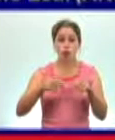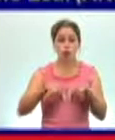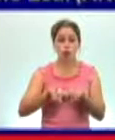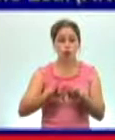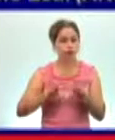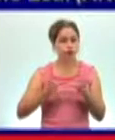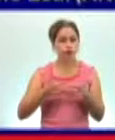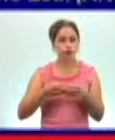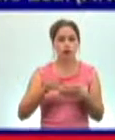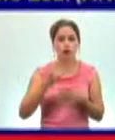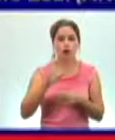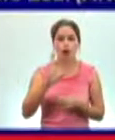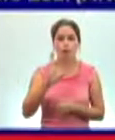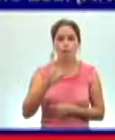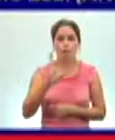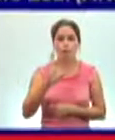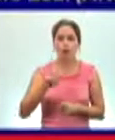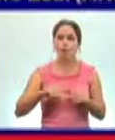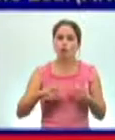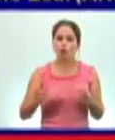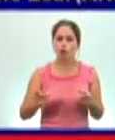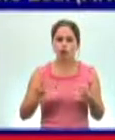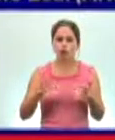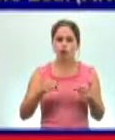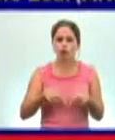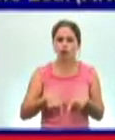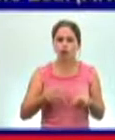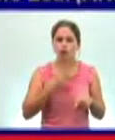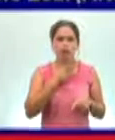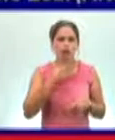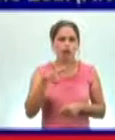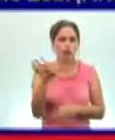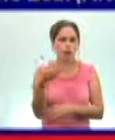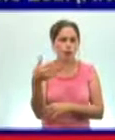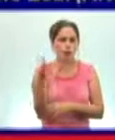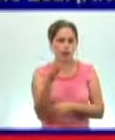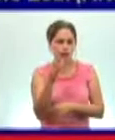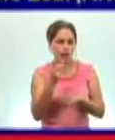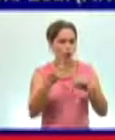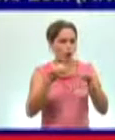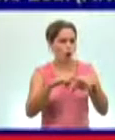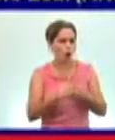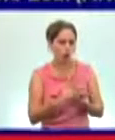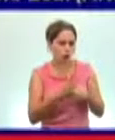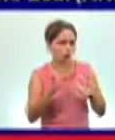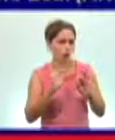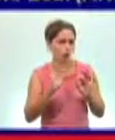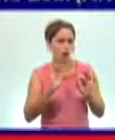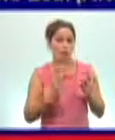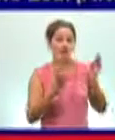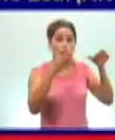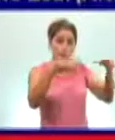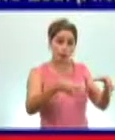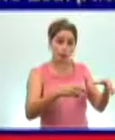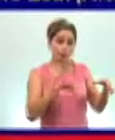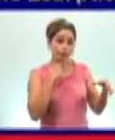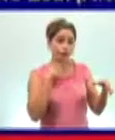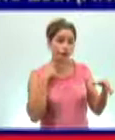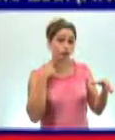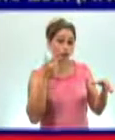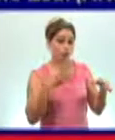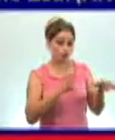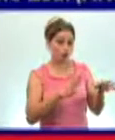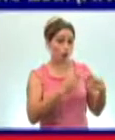Porque si la enseña nacional ha cubierto el féretro de un patriota, decía Eusebio Leal en ese entonces, pues entonces no puede ser utilizado